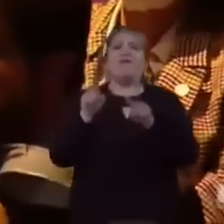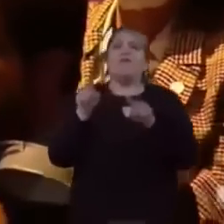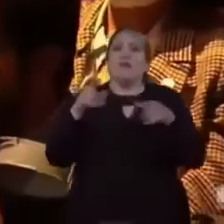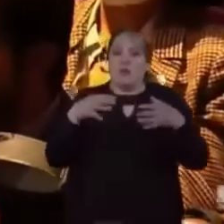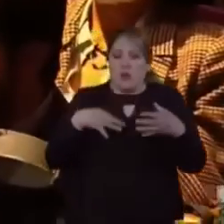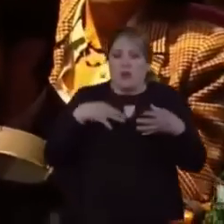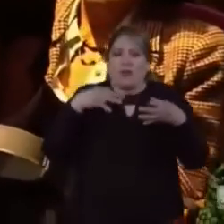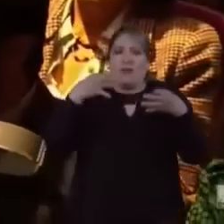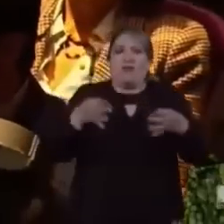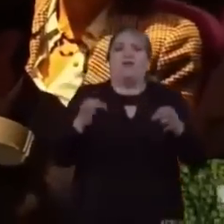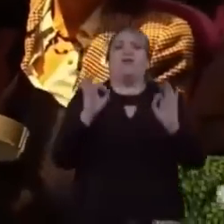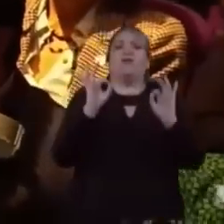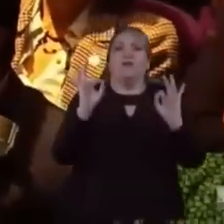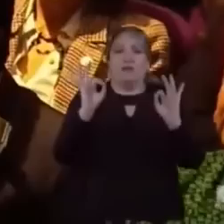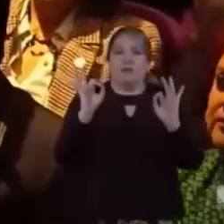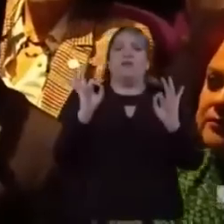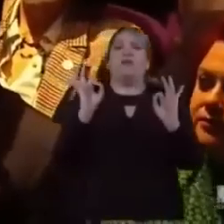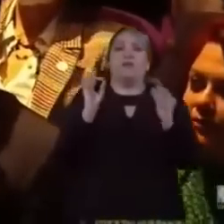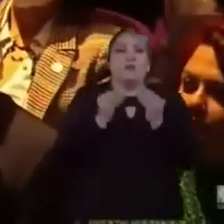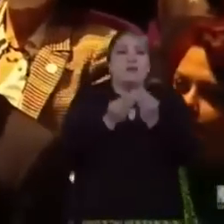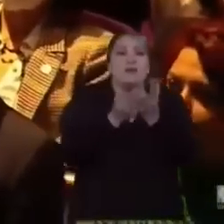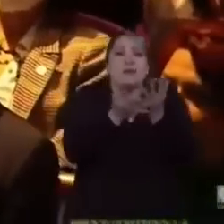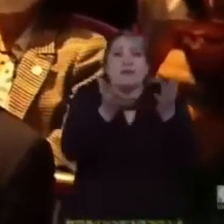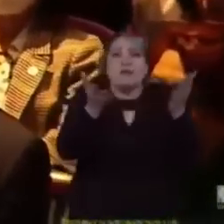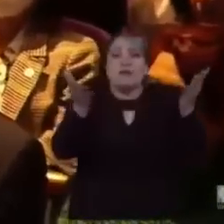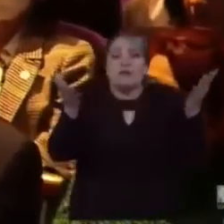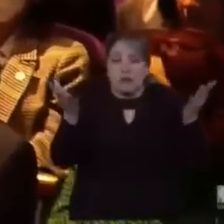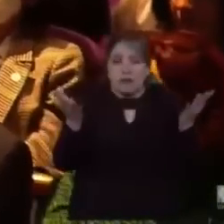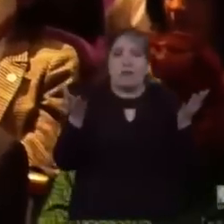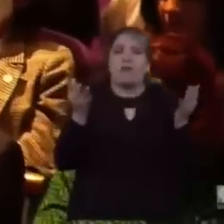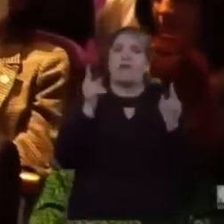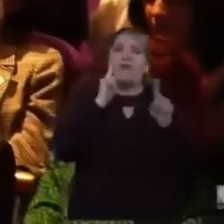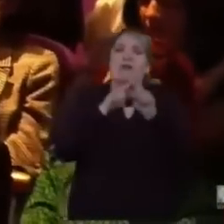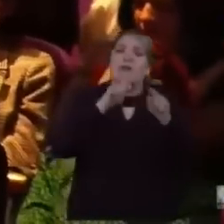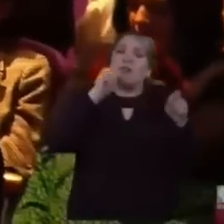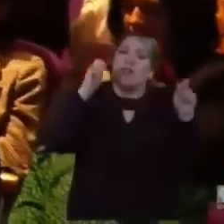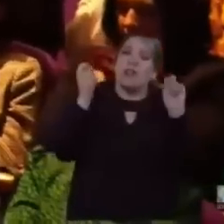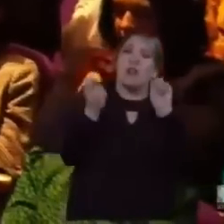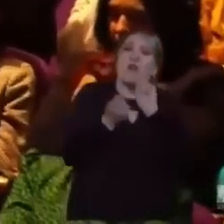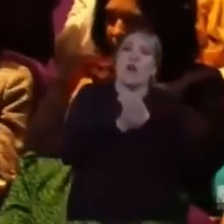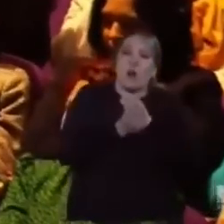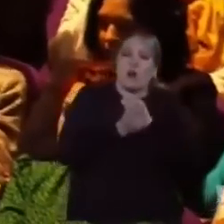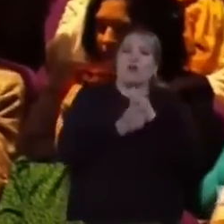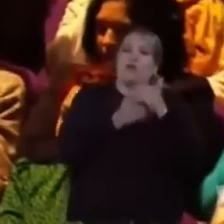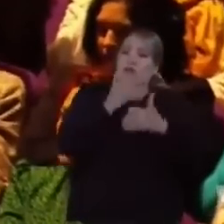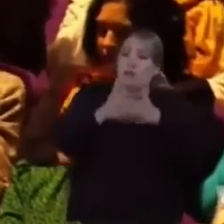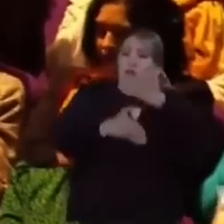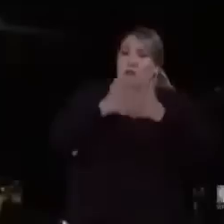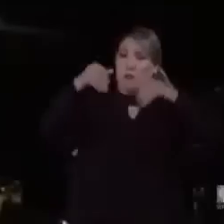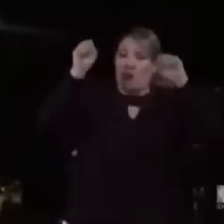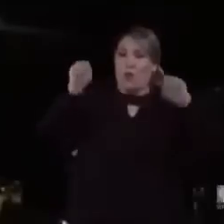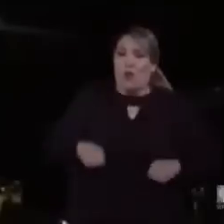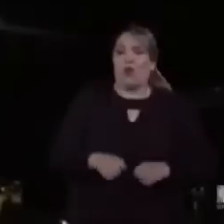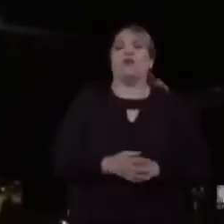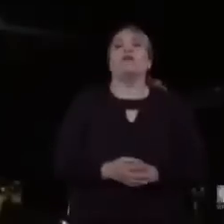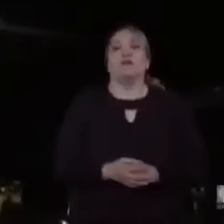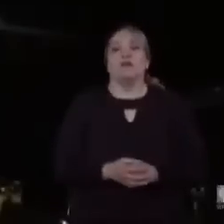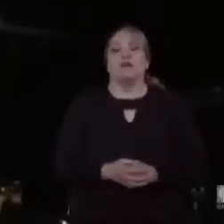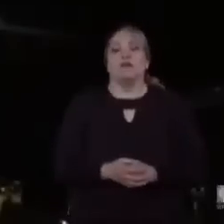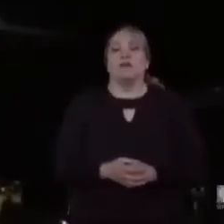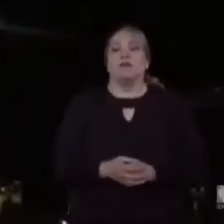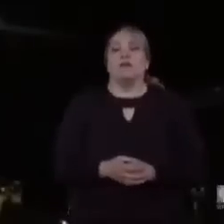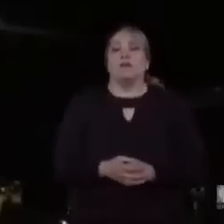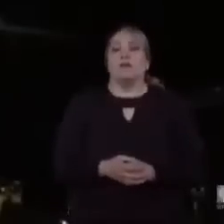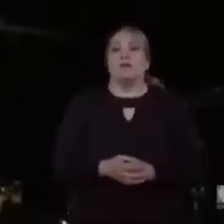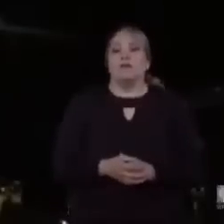en dignidad y dispuestos a cambiar para que todos seamos posibles. Un día,